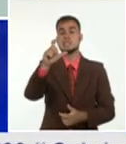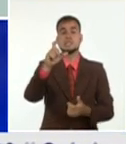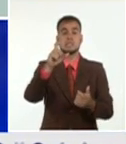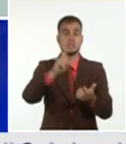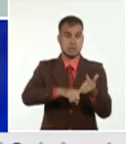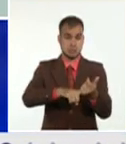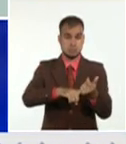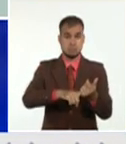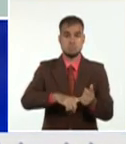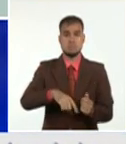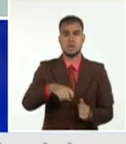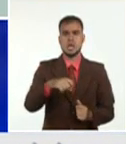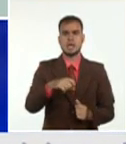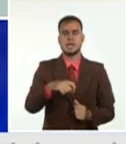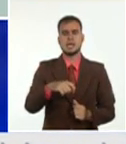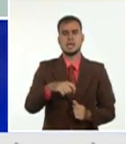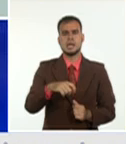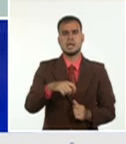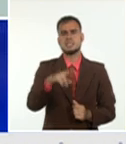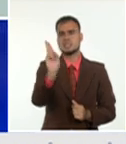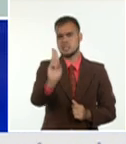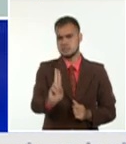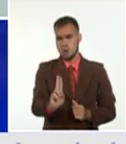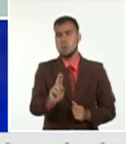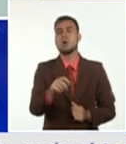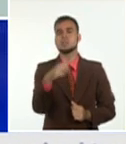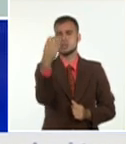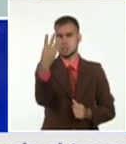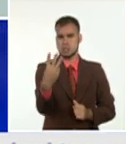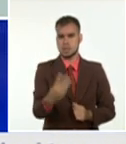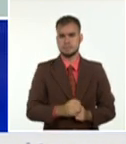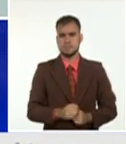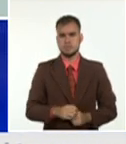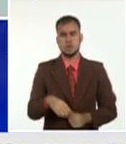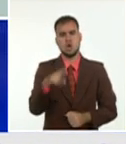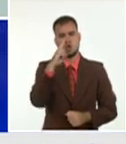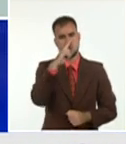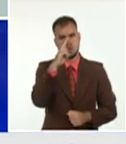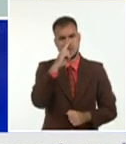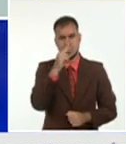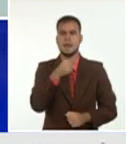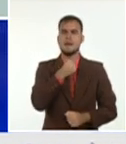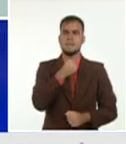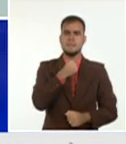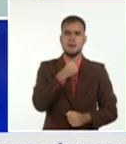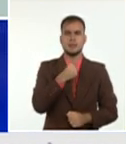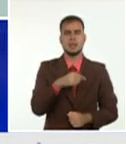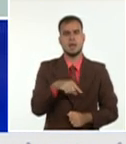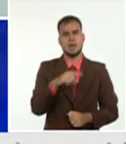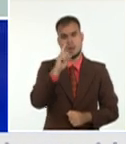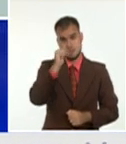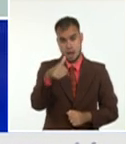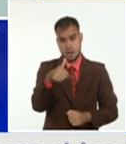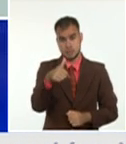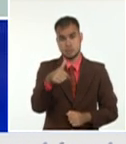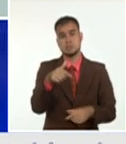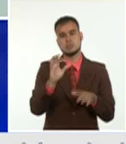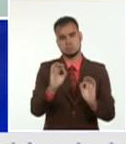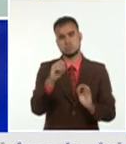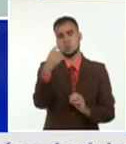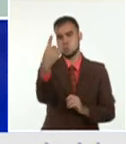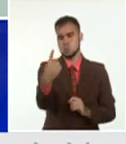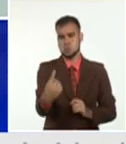con 3 cada uno, y Nuevitas, Esmeralda y Najasa con 1 cada uno. Las Tunas, 30 casos